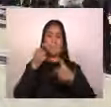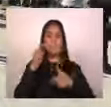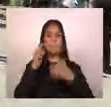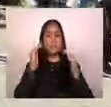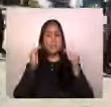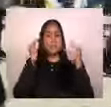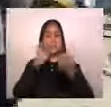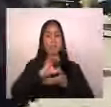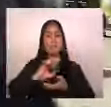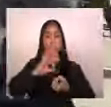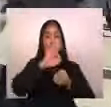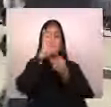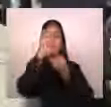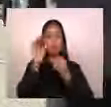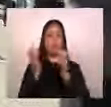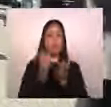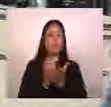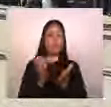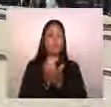escolar desde el medio